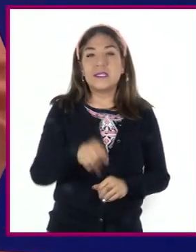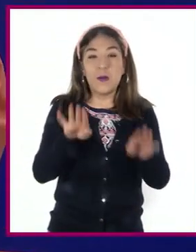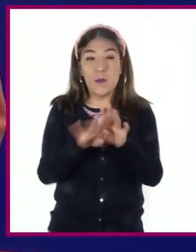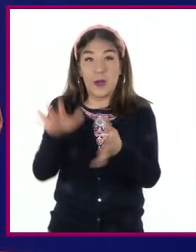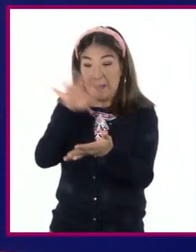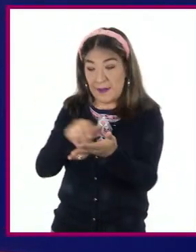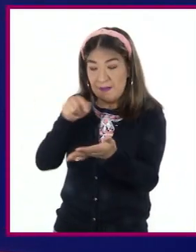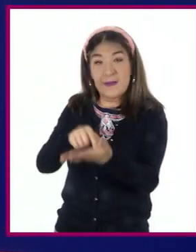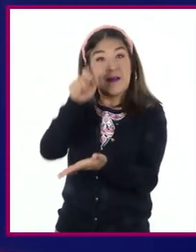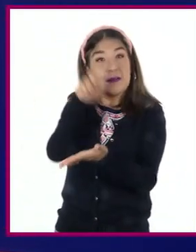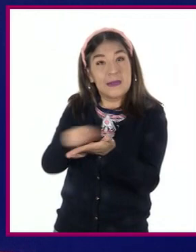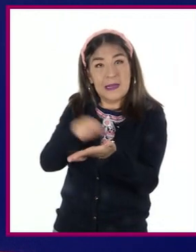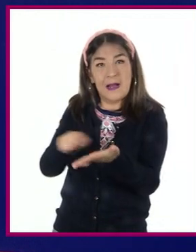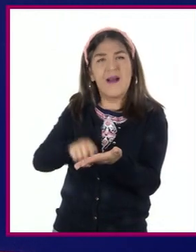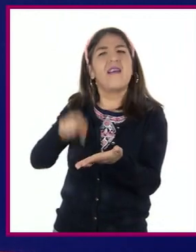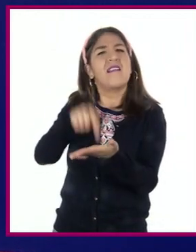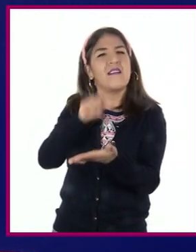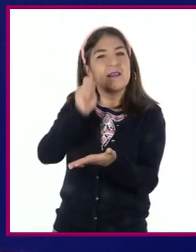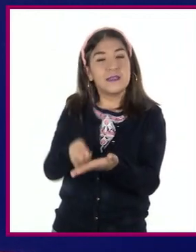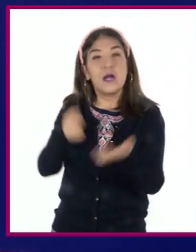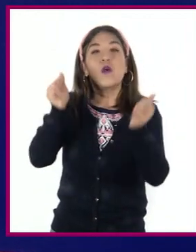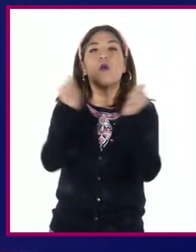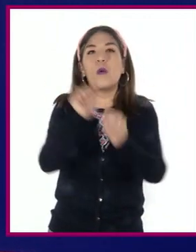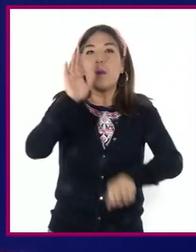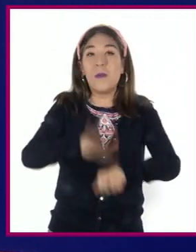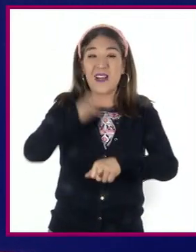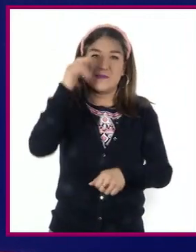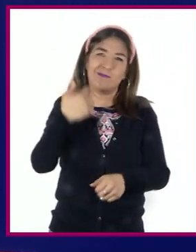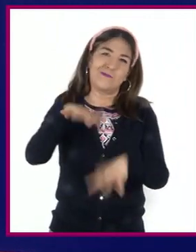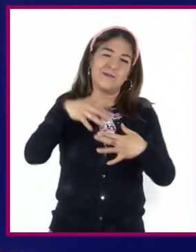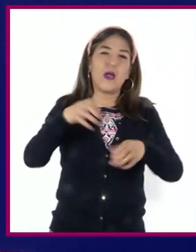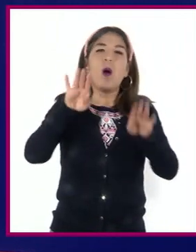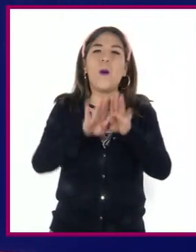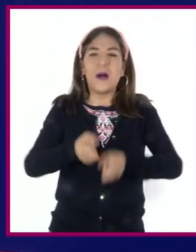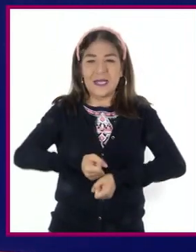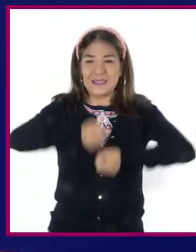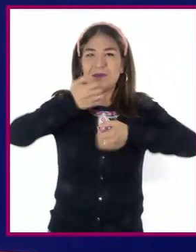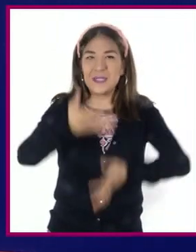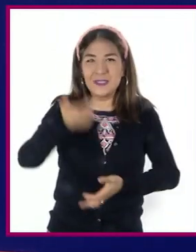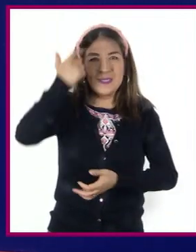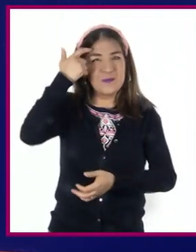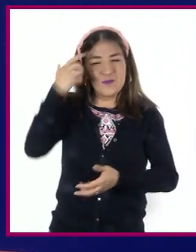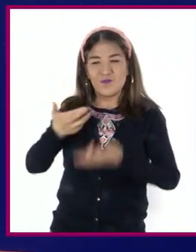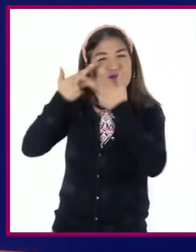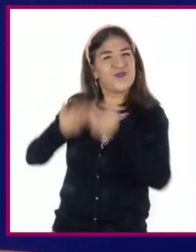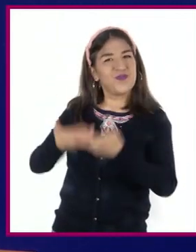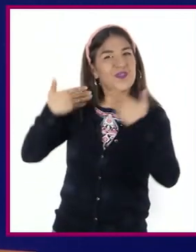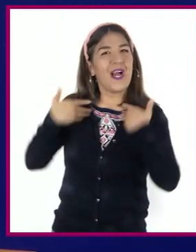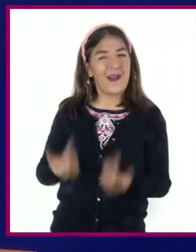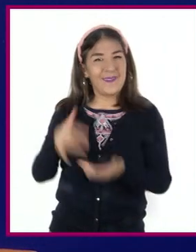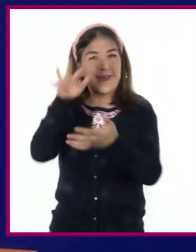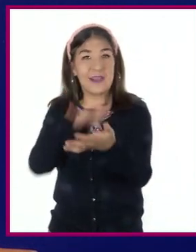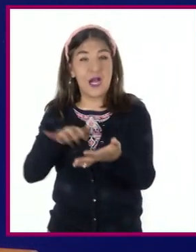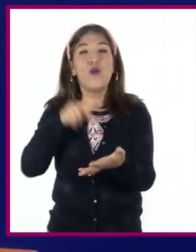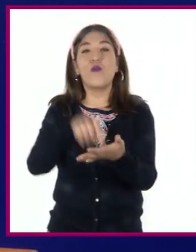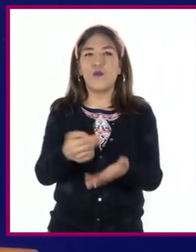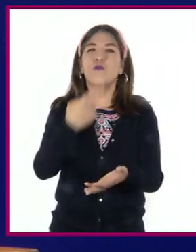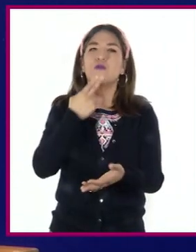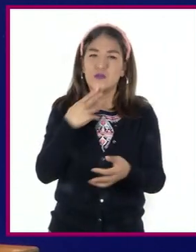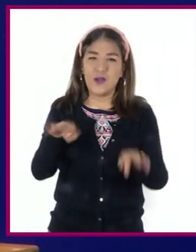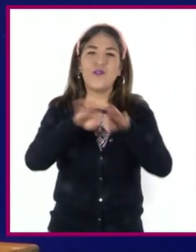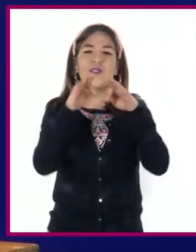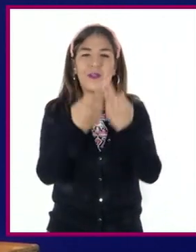usuales, pero que sirven para dar mayor expresión, belleza y emotividad, y para que el autor pueda motivar